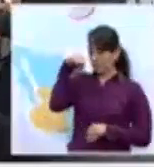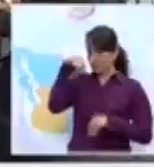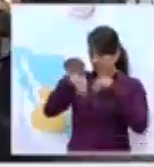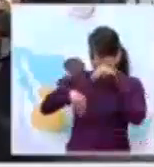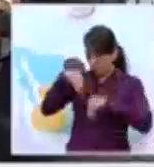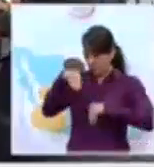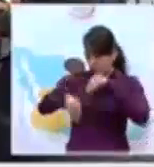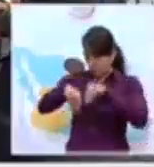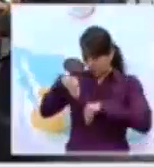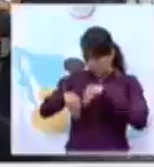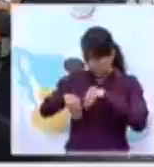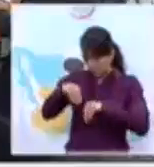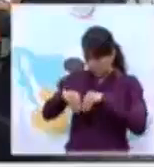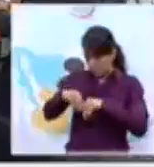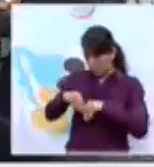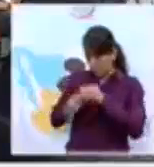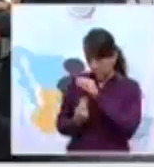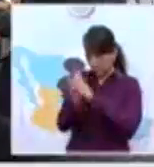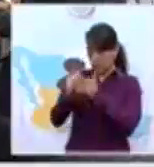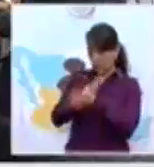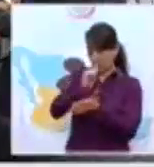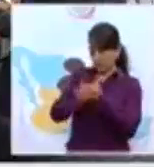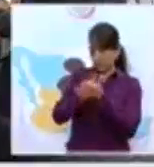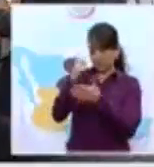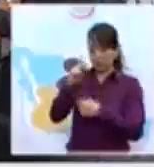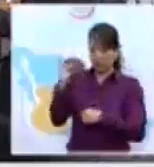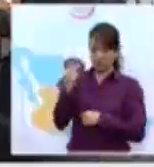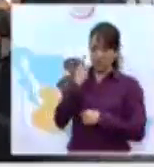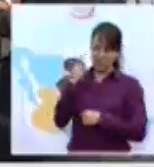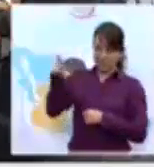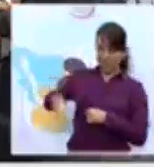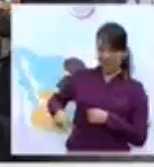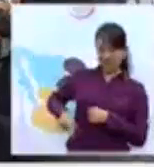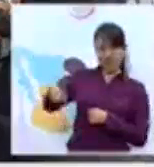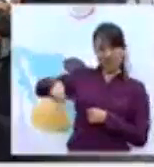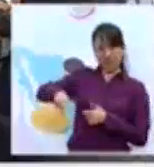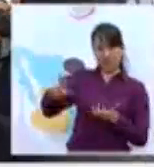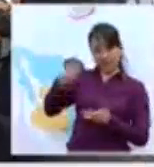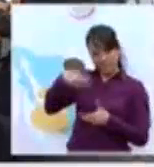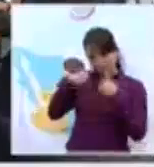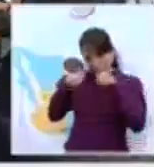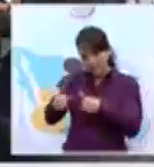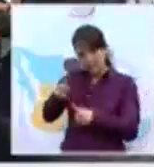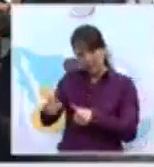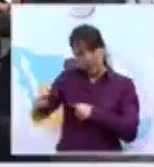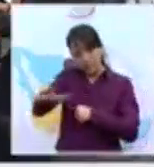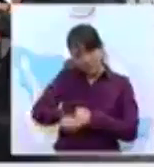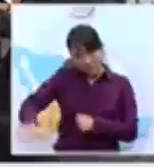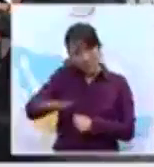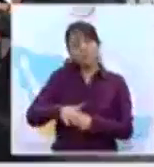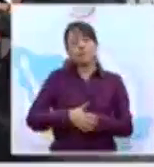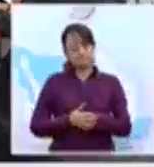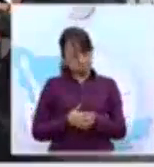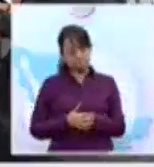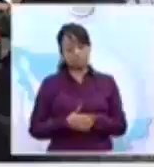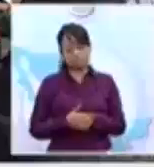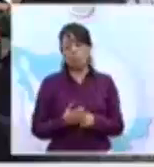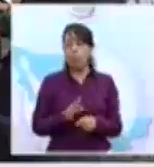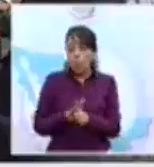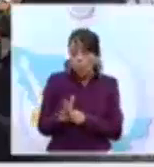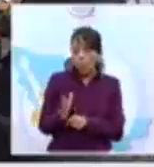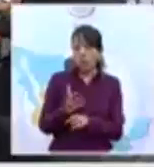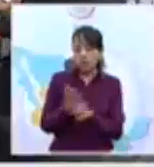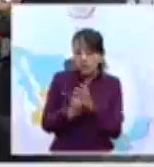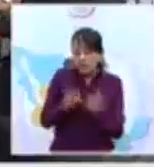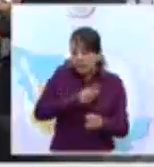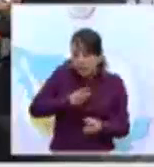los actores individuales y actores colectivos que tienen que ser tomados en cuenta. Ahora, pero yo quisiera recalcar